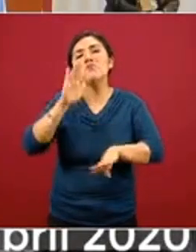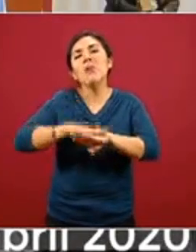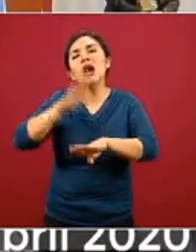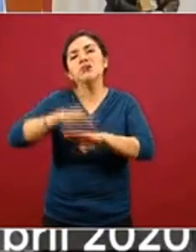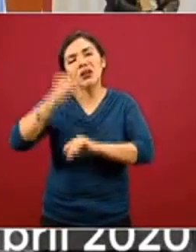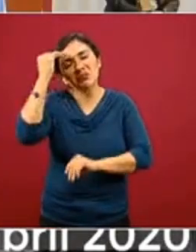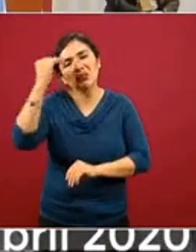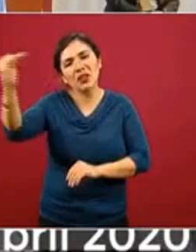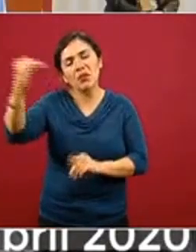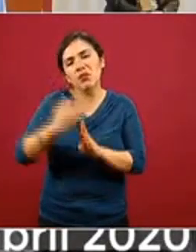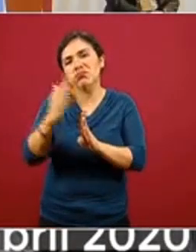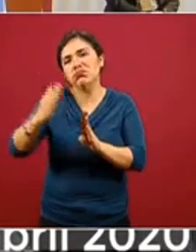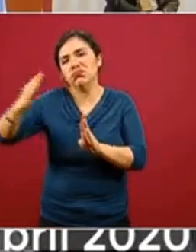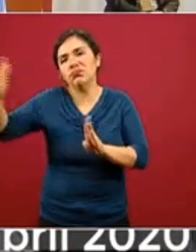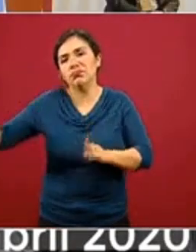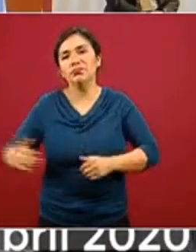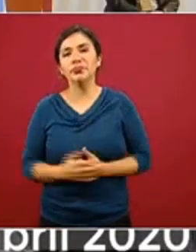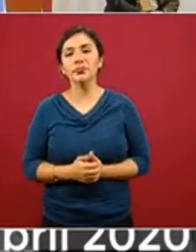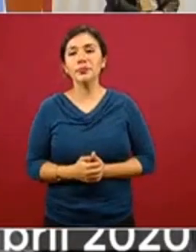varias semanas más.